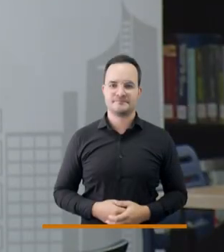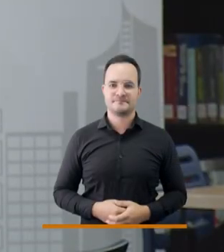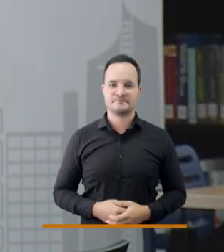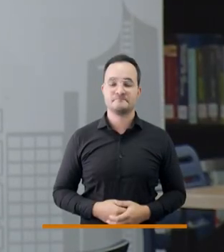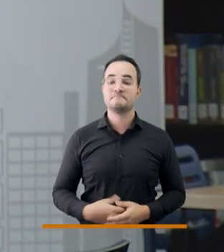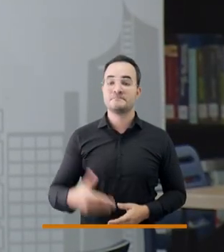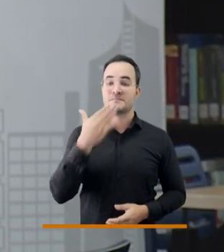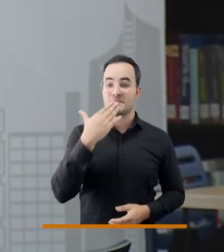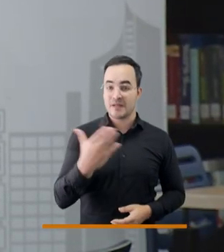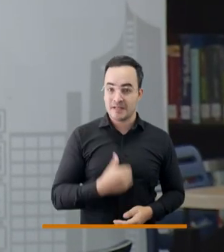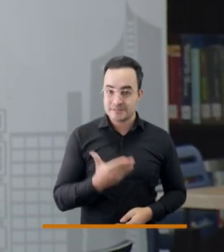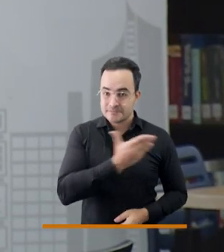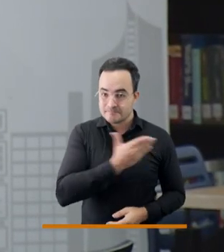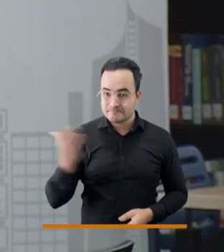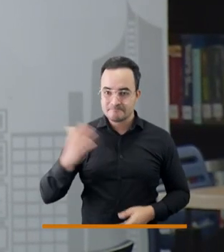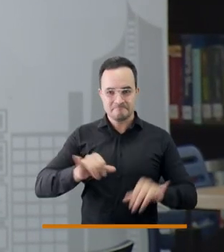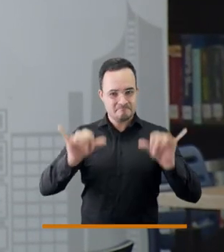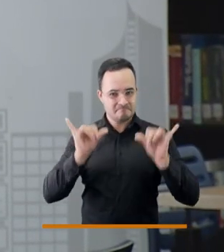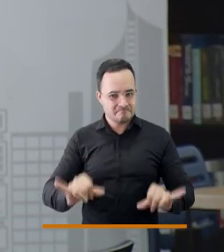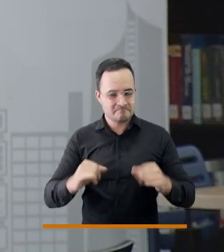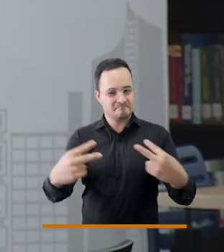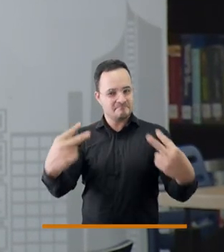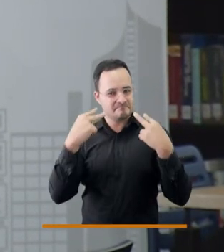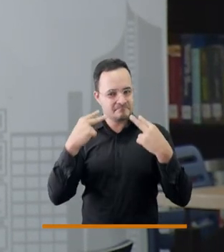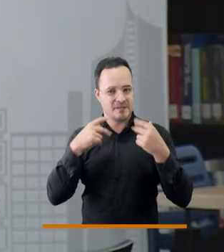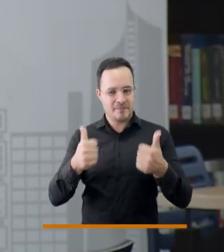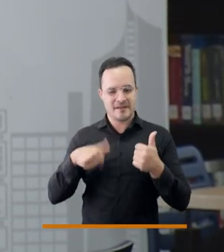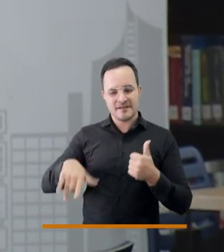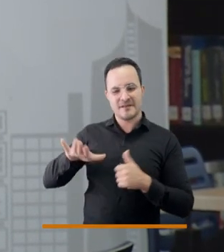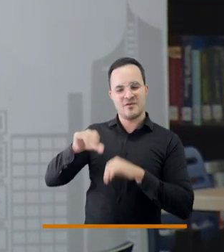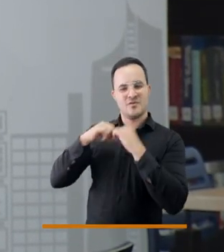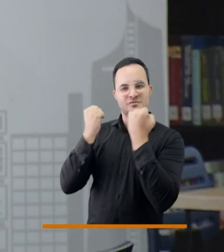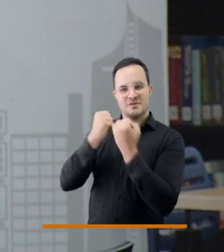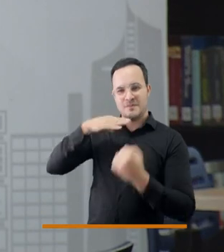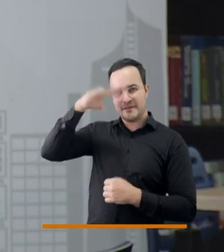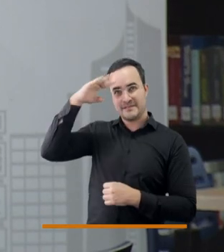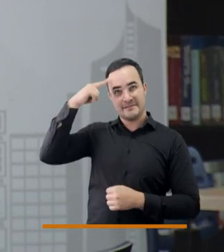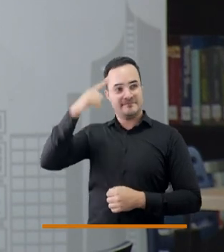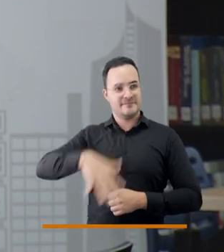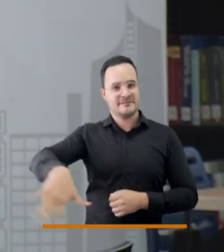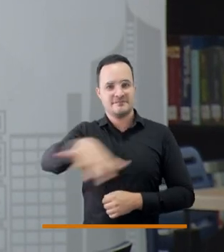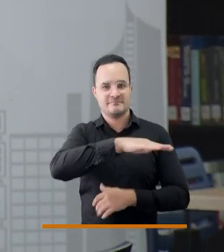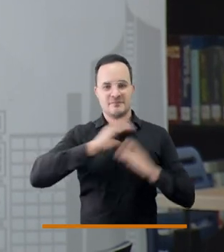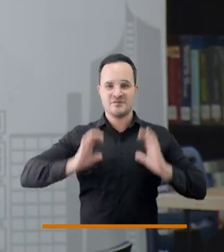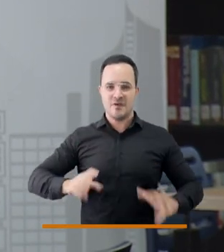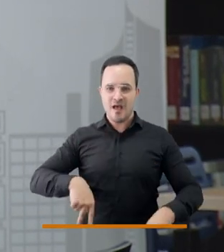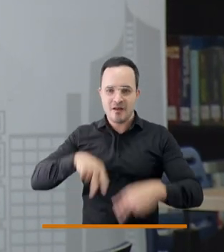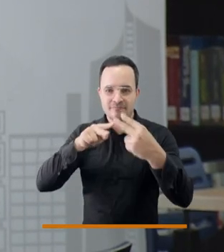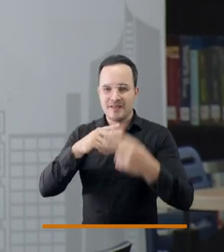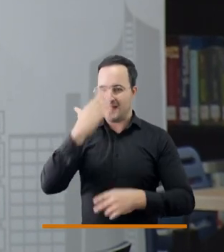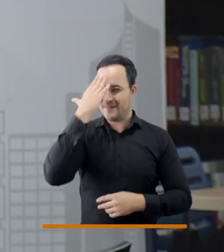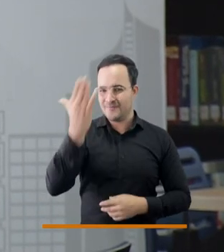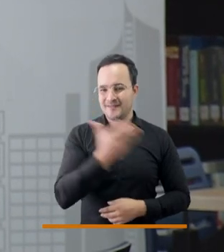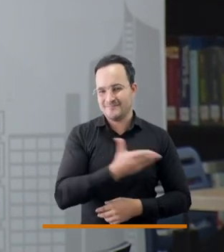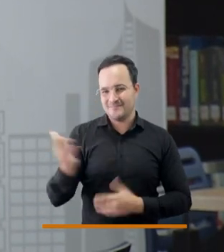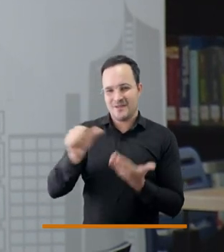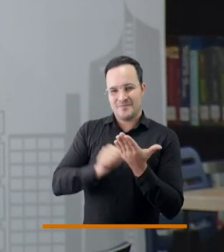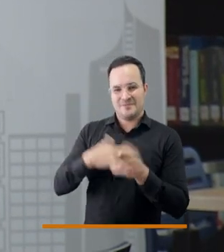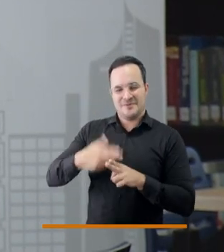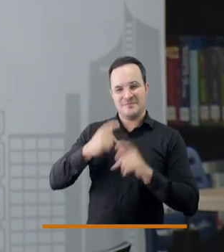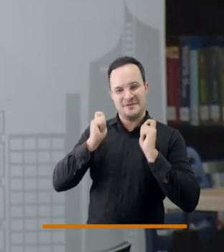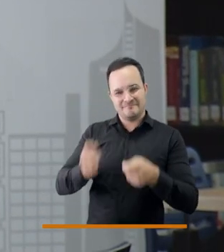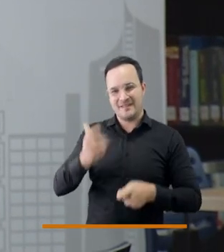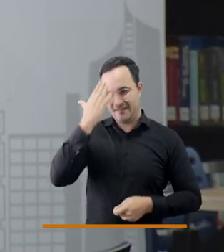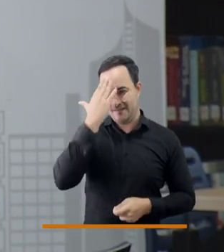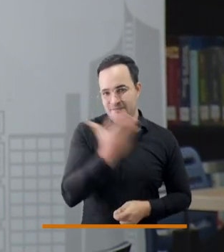Gracias por continuar con nosotros en De Frente, programa del Consejo de nuestra ciudad de Medellín, hoy desde el corregimiento de San